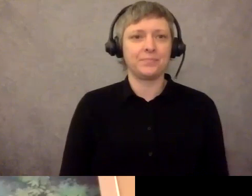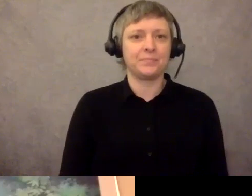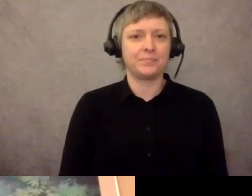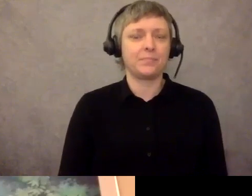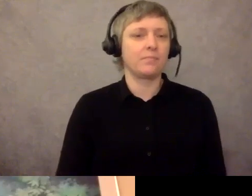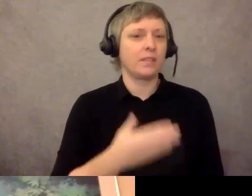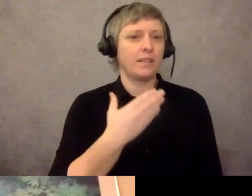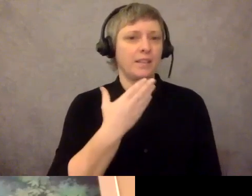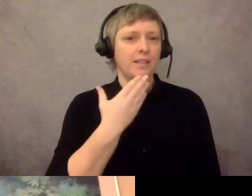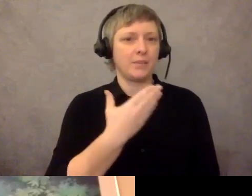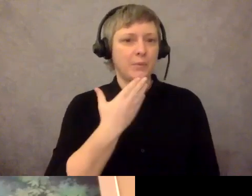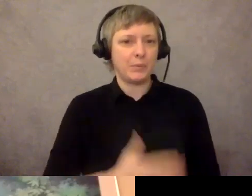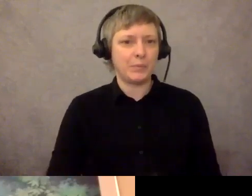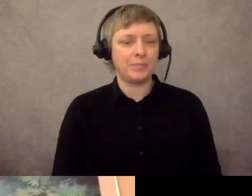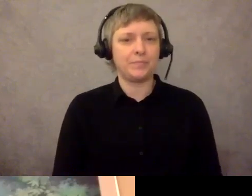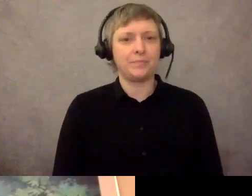Thank you.